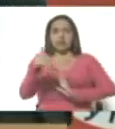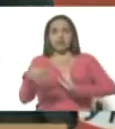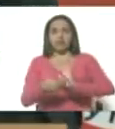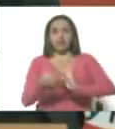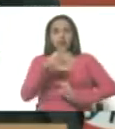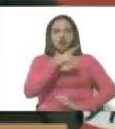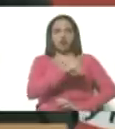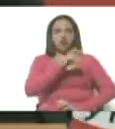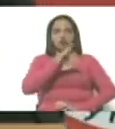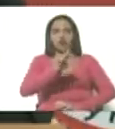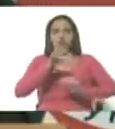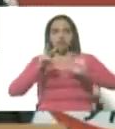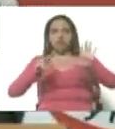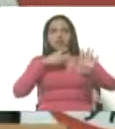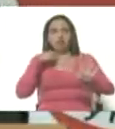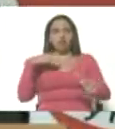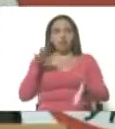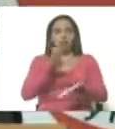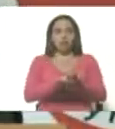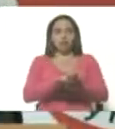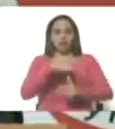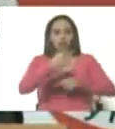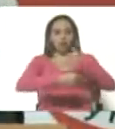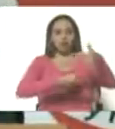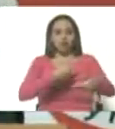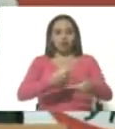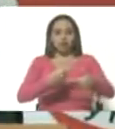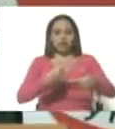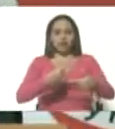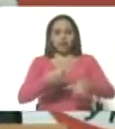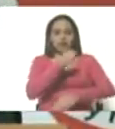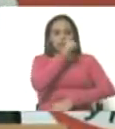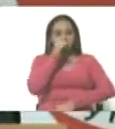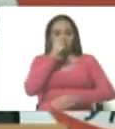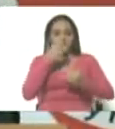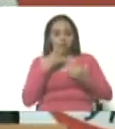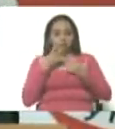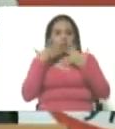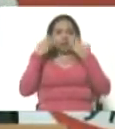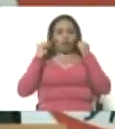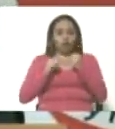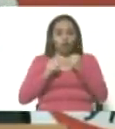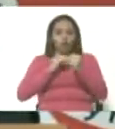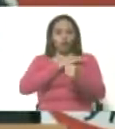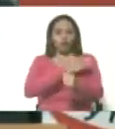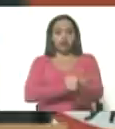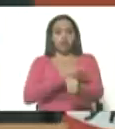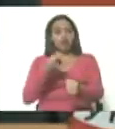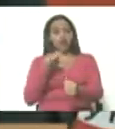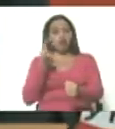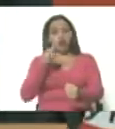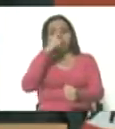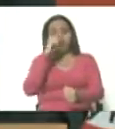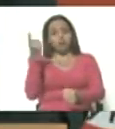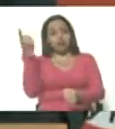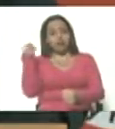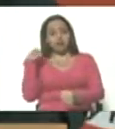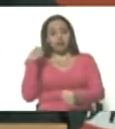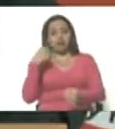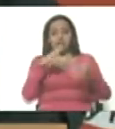70.237 muertes por sobredosis, solo el año pasado.